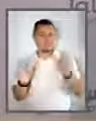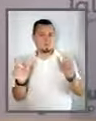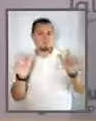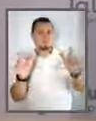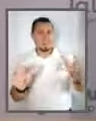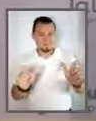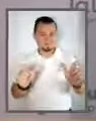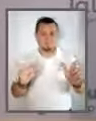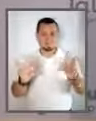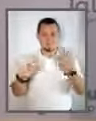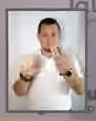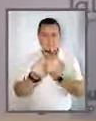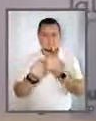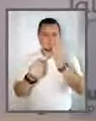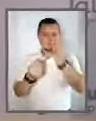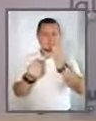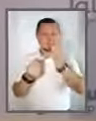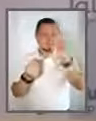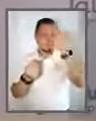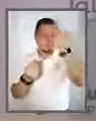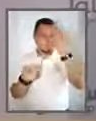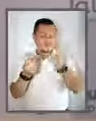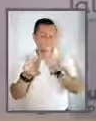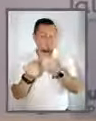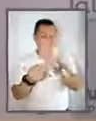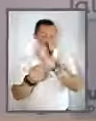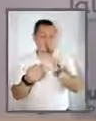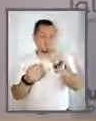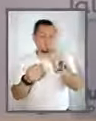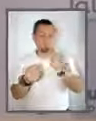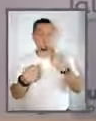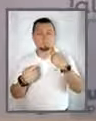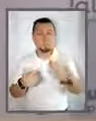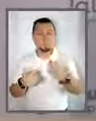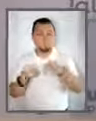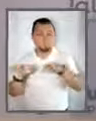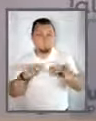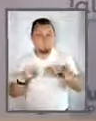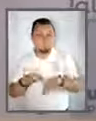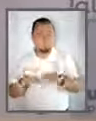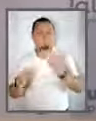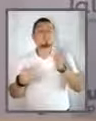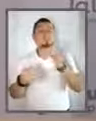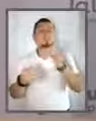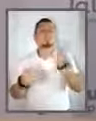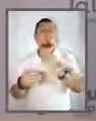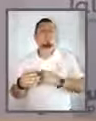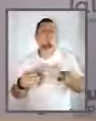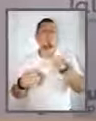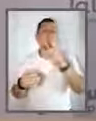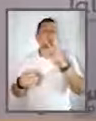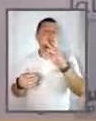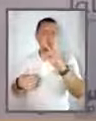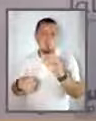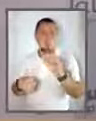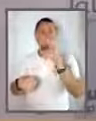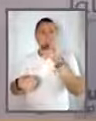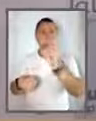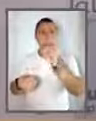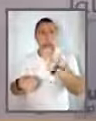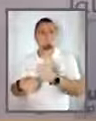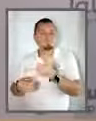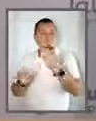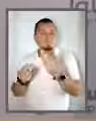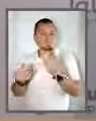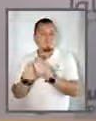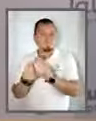a prevenir, pero hay que recordar que estamos luchando contra un virus que a simple vista no se ve y